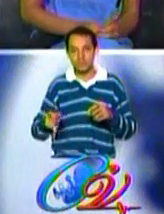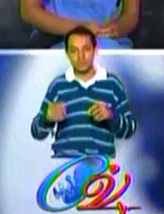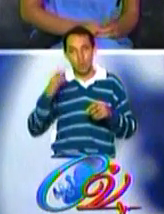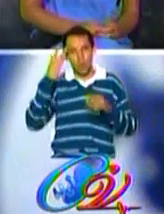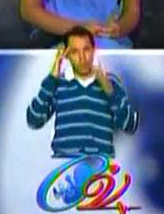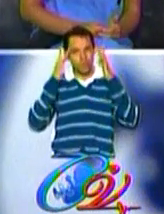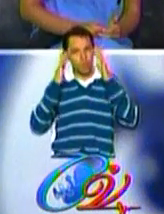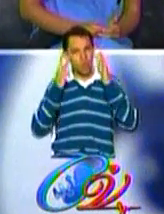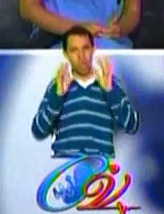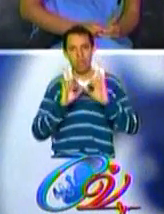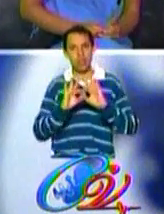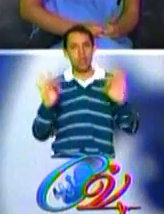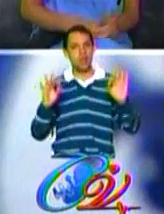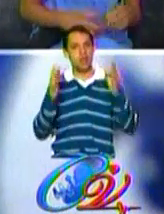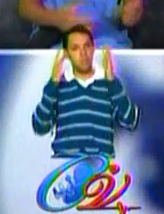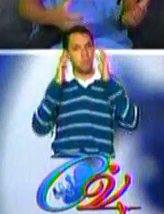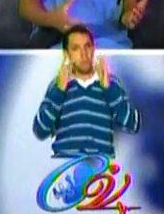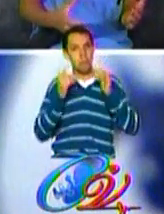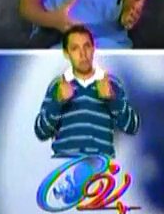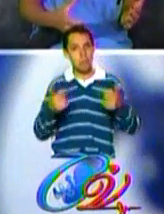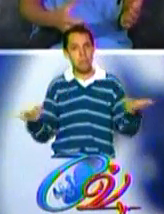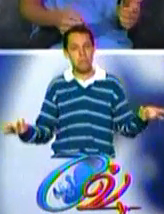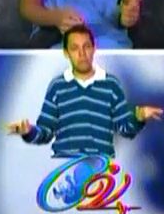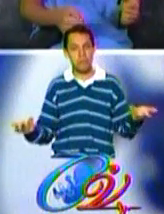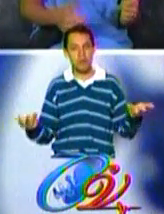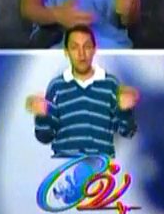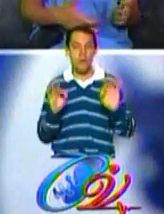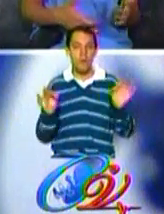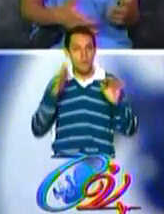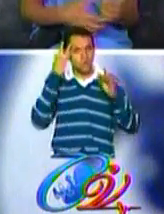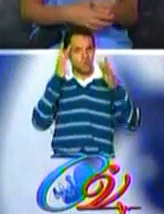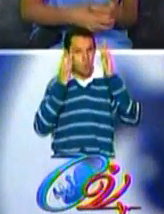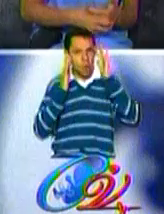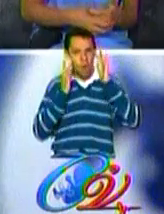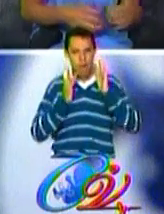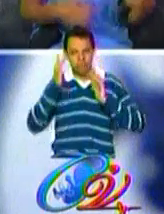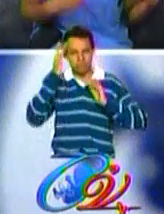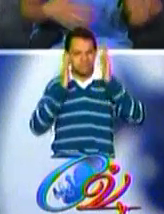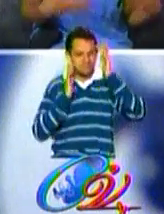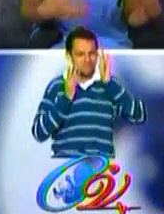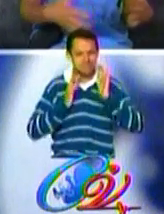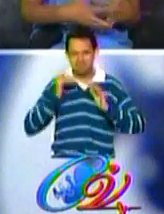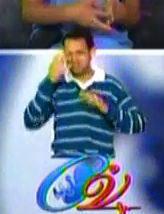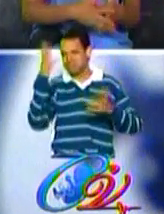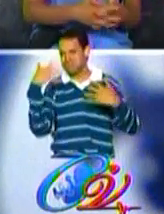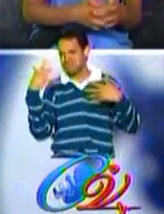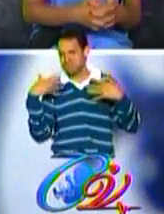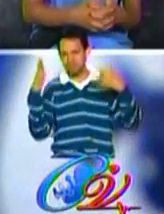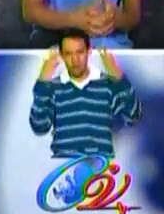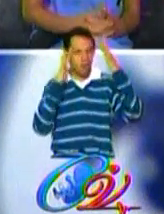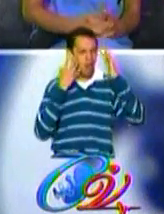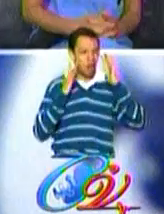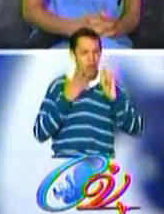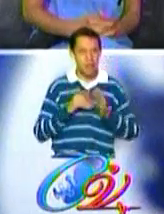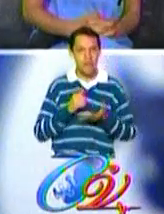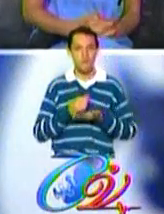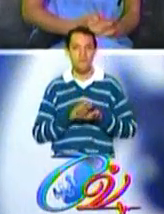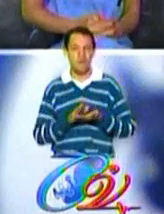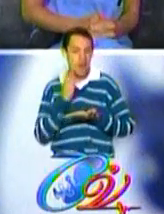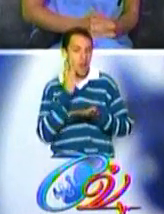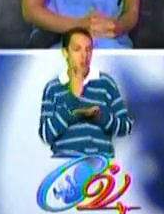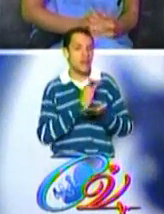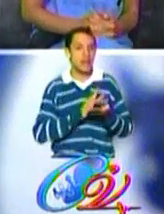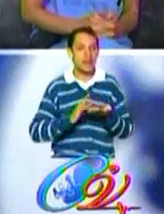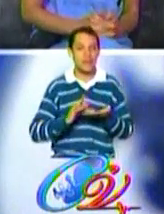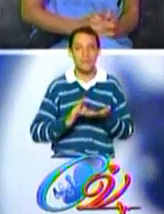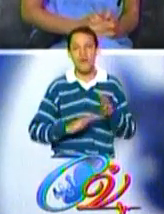¿cierto? Entre más sude el paciente es mejor, porque básicamente está eliminando las toxinas. Y nosotros